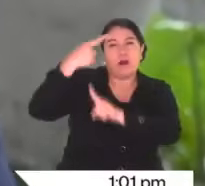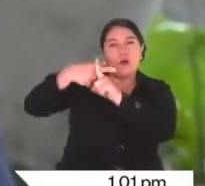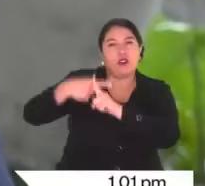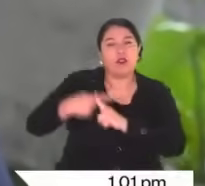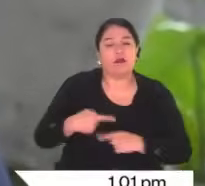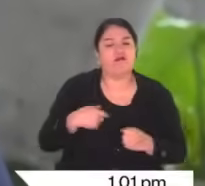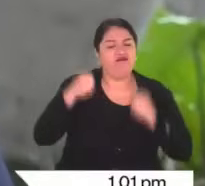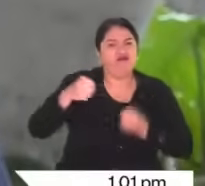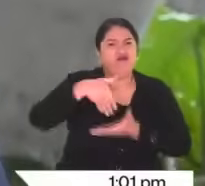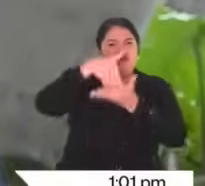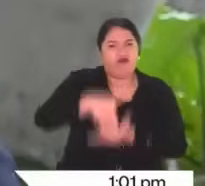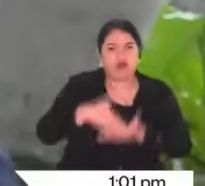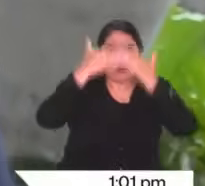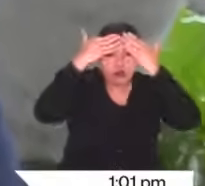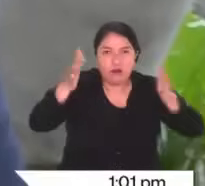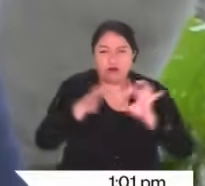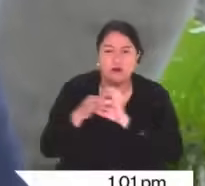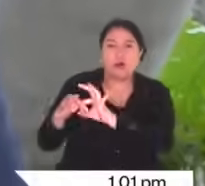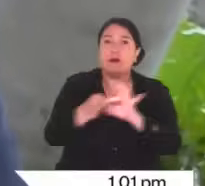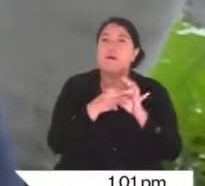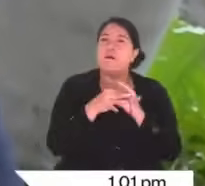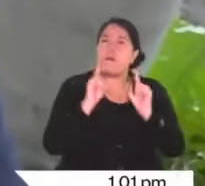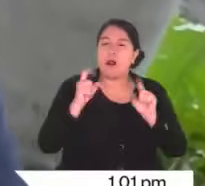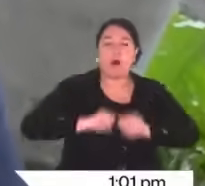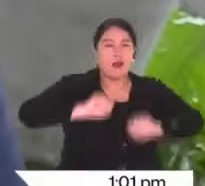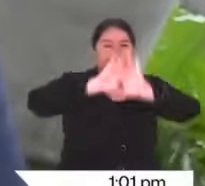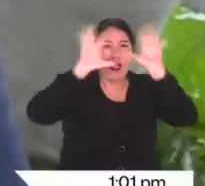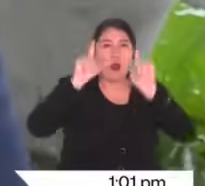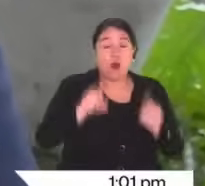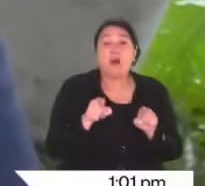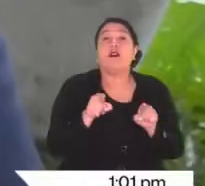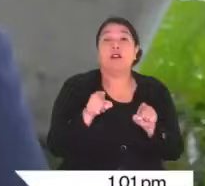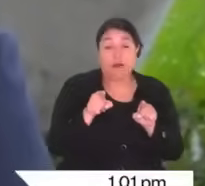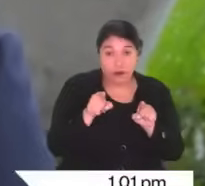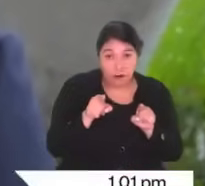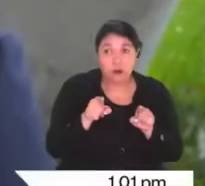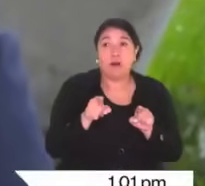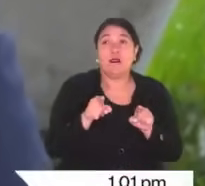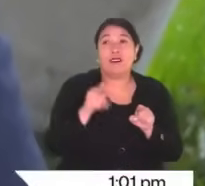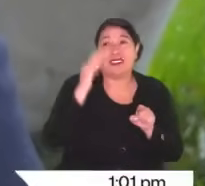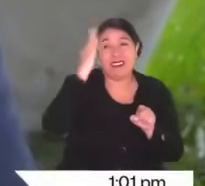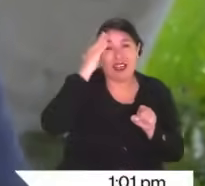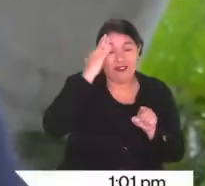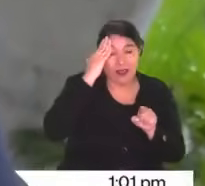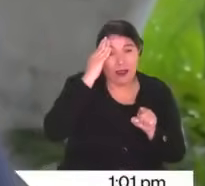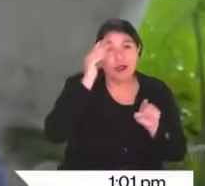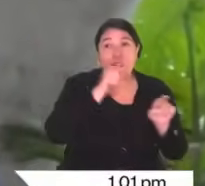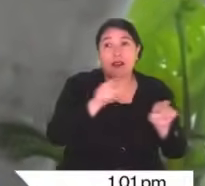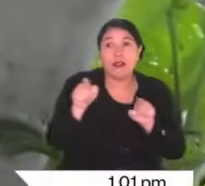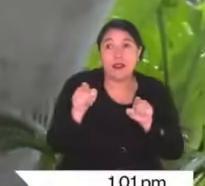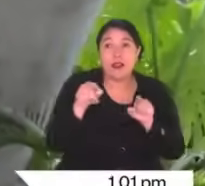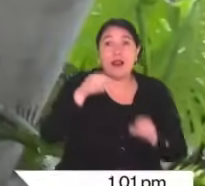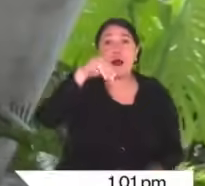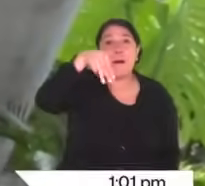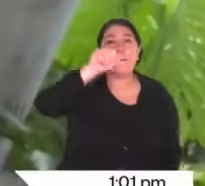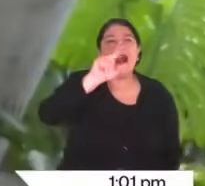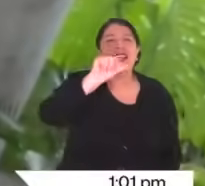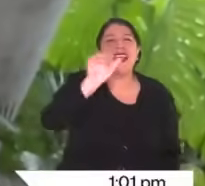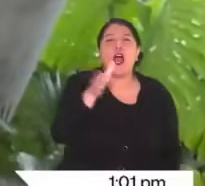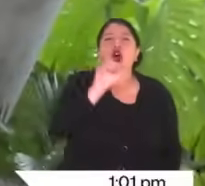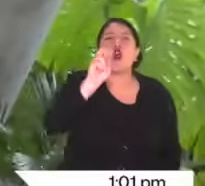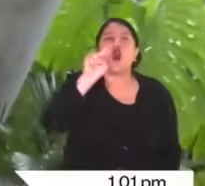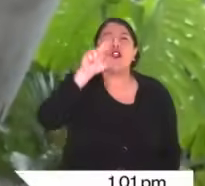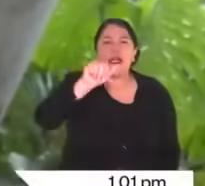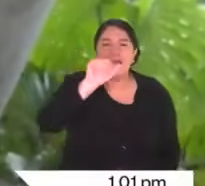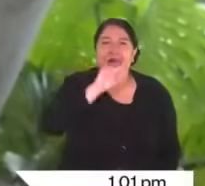democrática se haya Unido pero seamos claros el hecho de haber ser senado a María Corina machao de